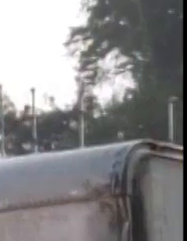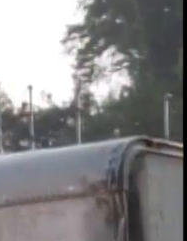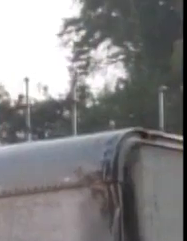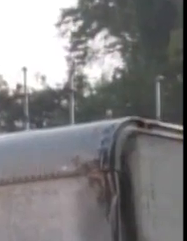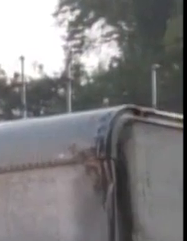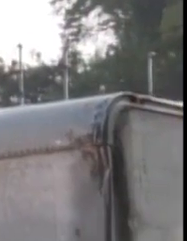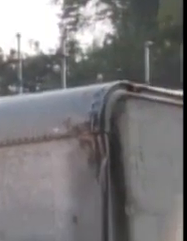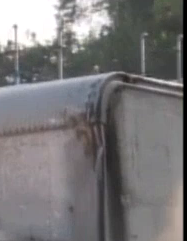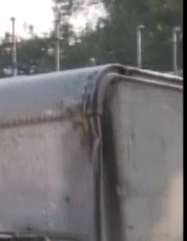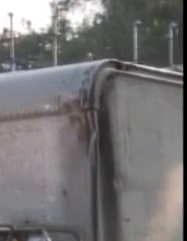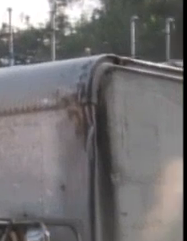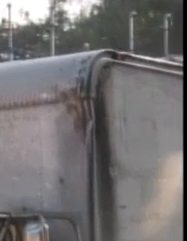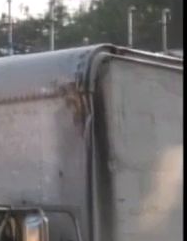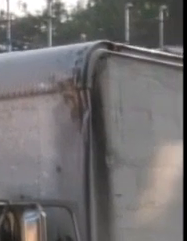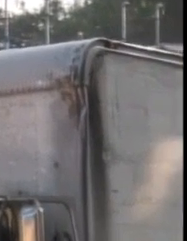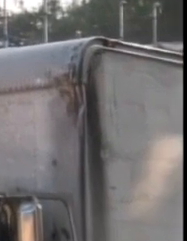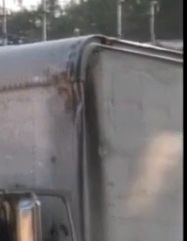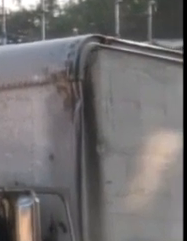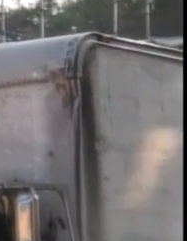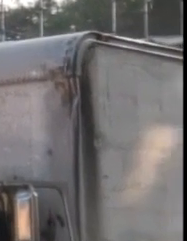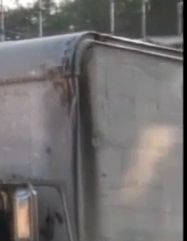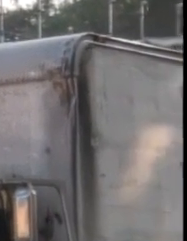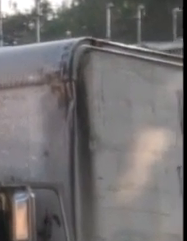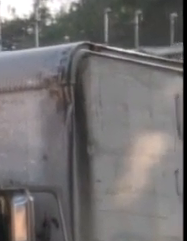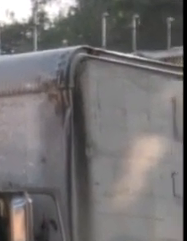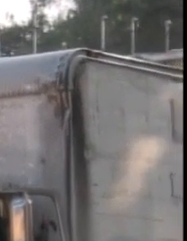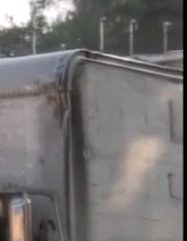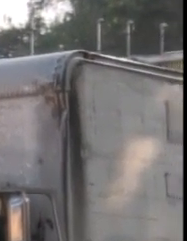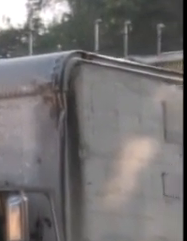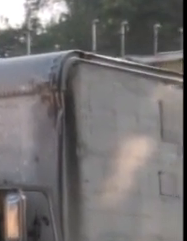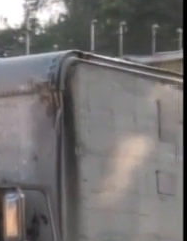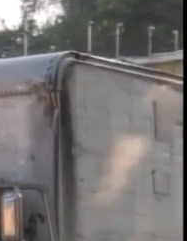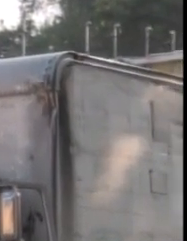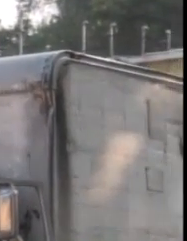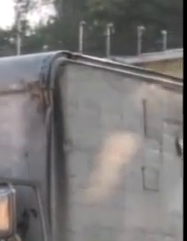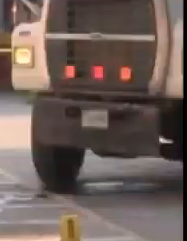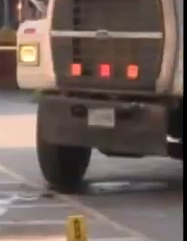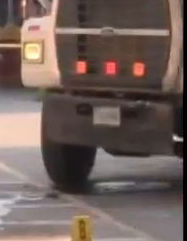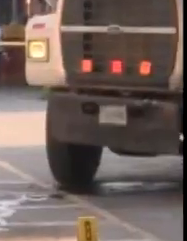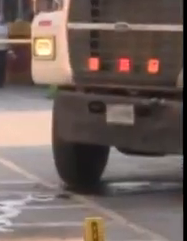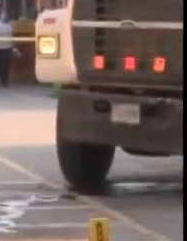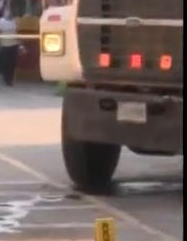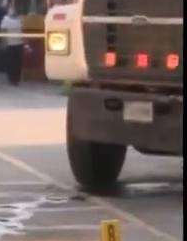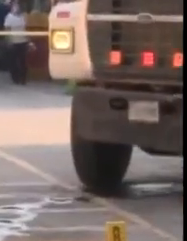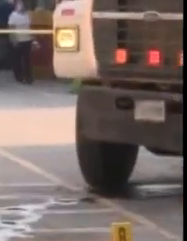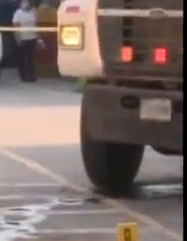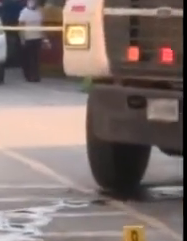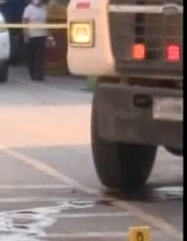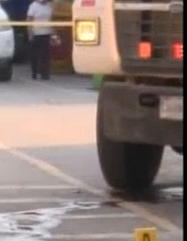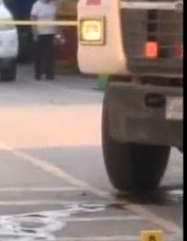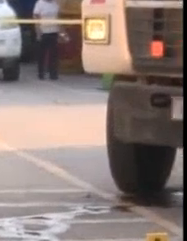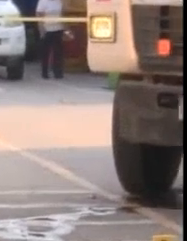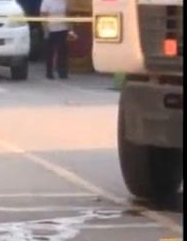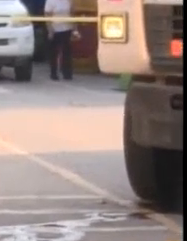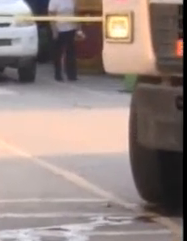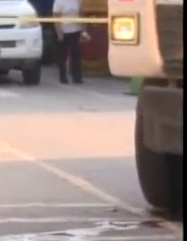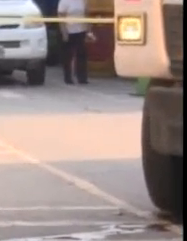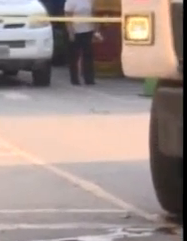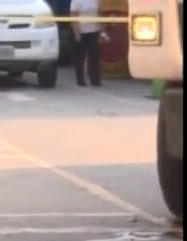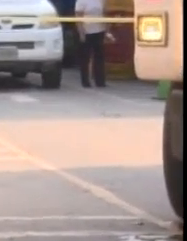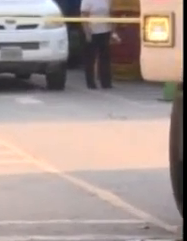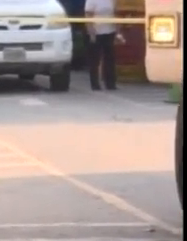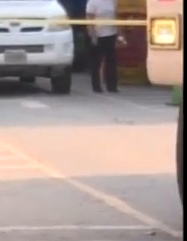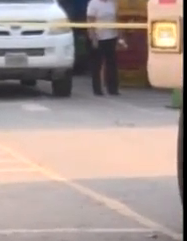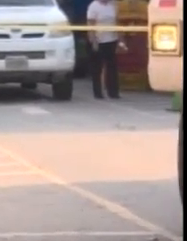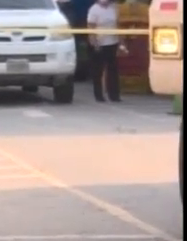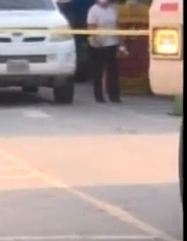han trabajado y han dado a conocer que desde adentro los mismos transportistas algunos pilotos son los que dan información